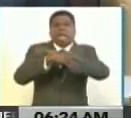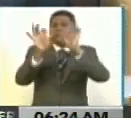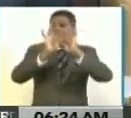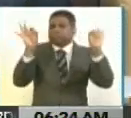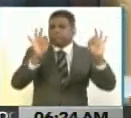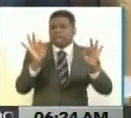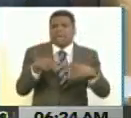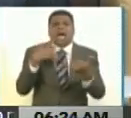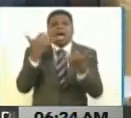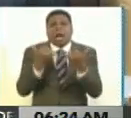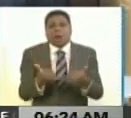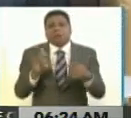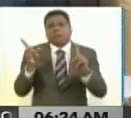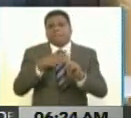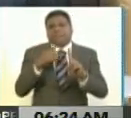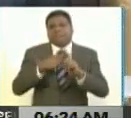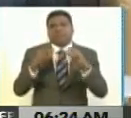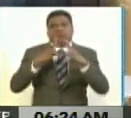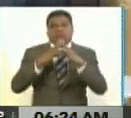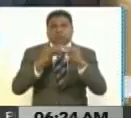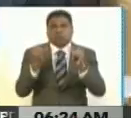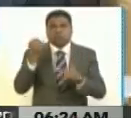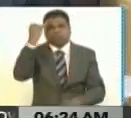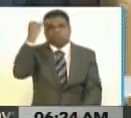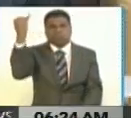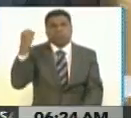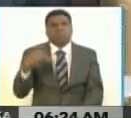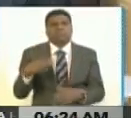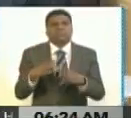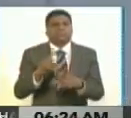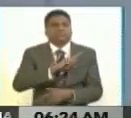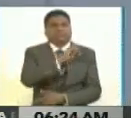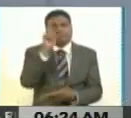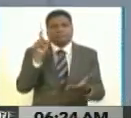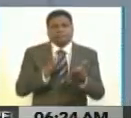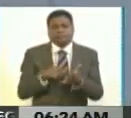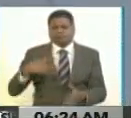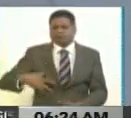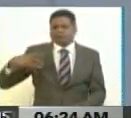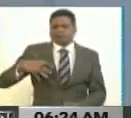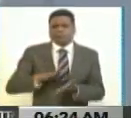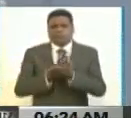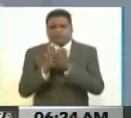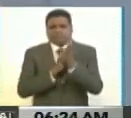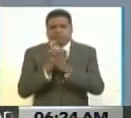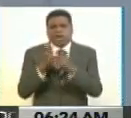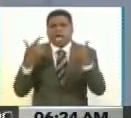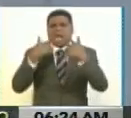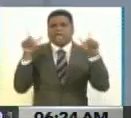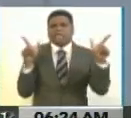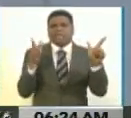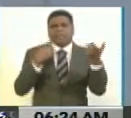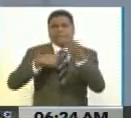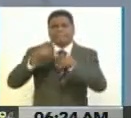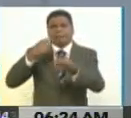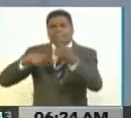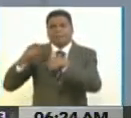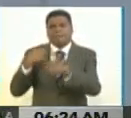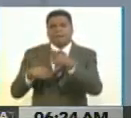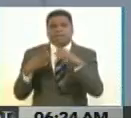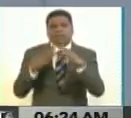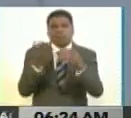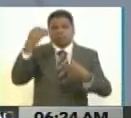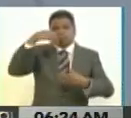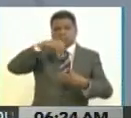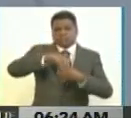en principio la única inspiración era netamente neoliberal para llevar a cabo una zona de libre comercio interna, un bloque interno de